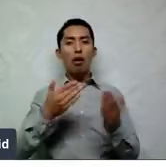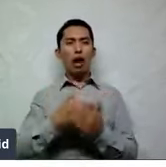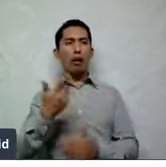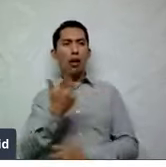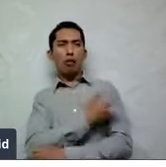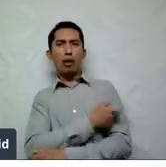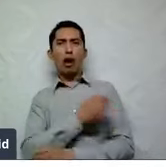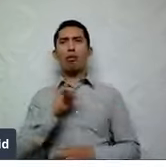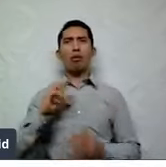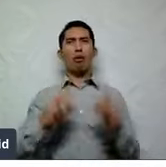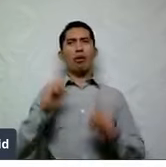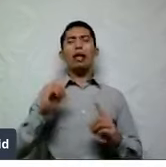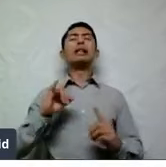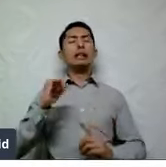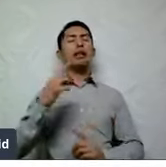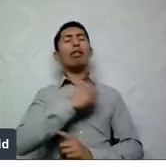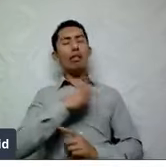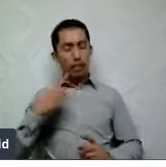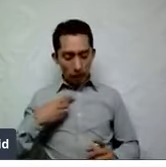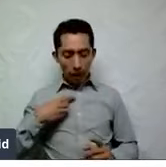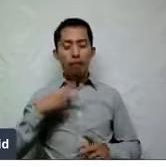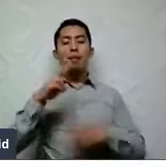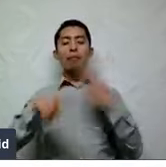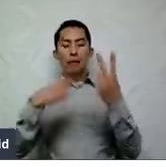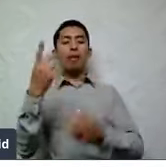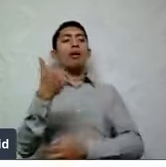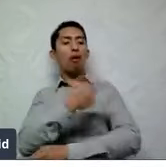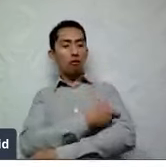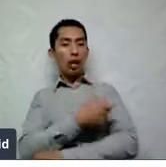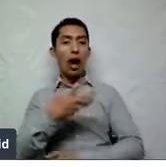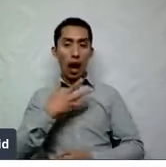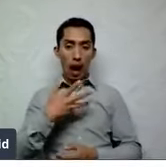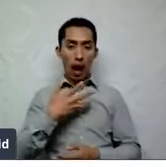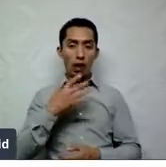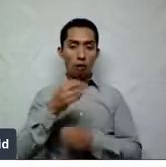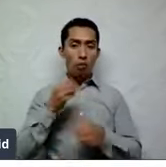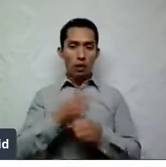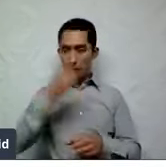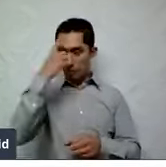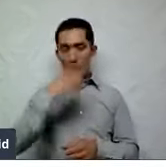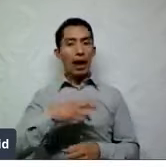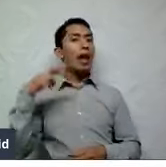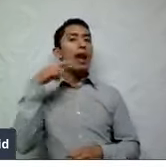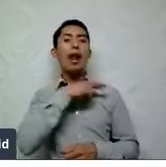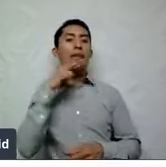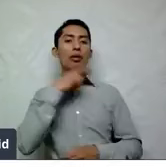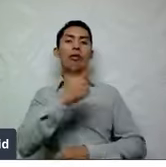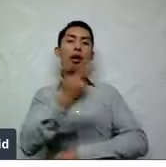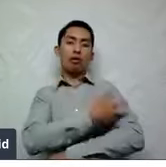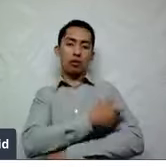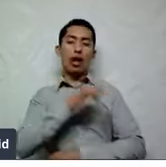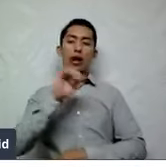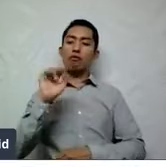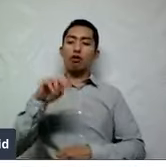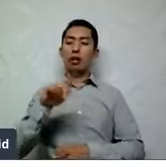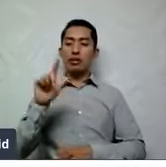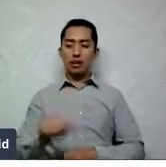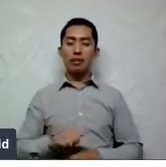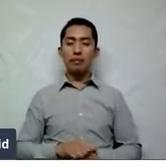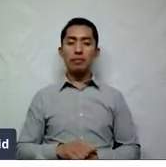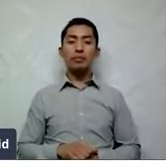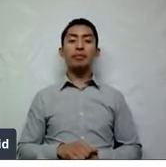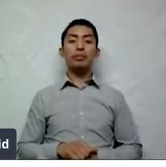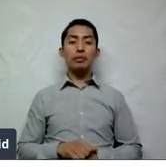vacunarse, tenemos que vacunarnos si es que tenemos la posibilidad de manera inmediata. Gracias, doctor. Y